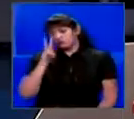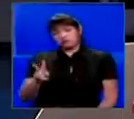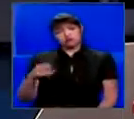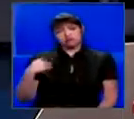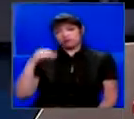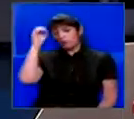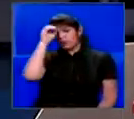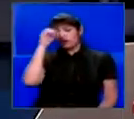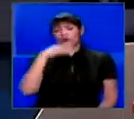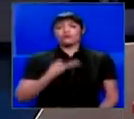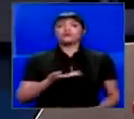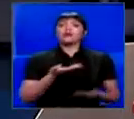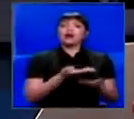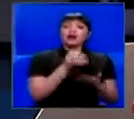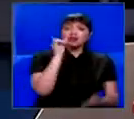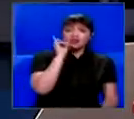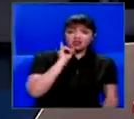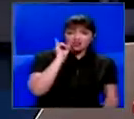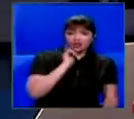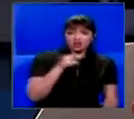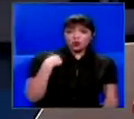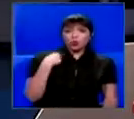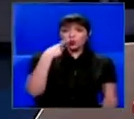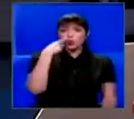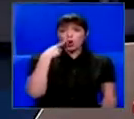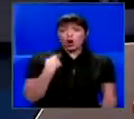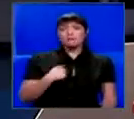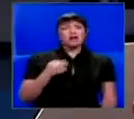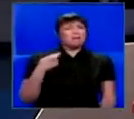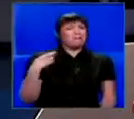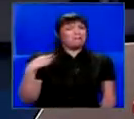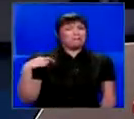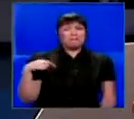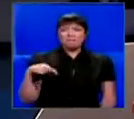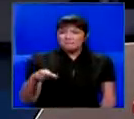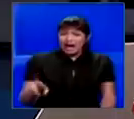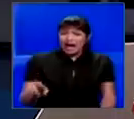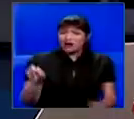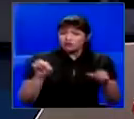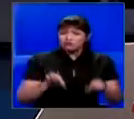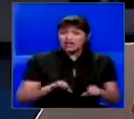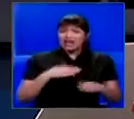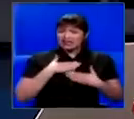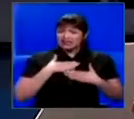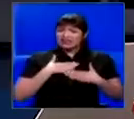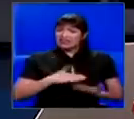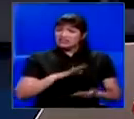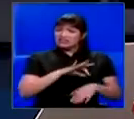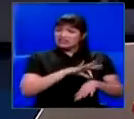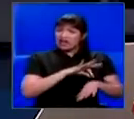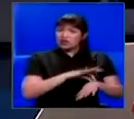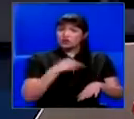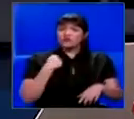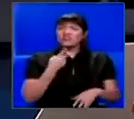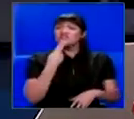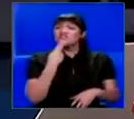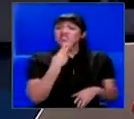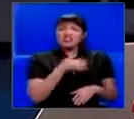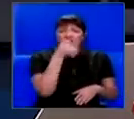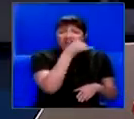Vamos a Iquique, donde un hombre lamentablemente fue encontrado en pésimas condiciones de salud, desnutrido y viviendo entre la basura.